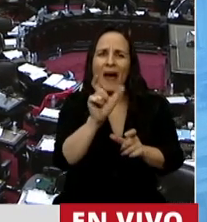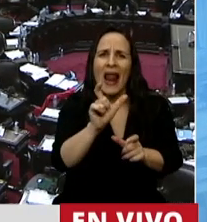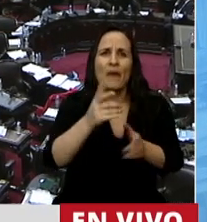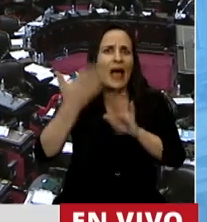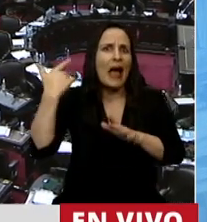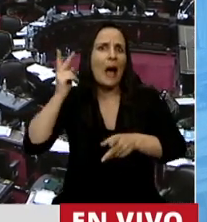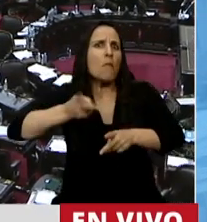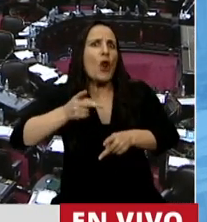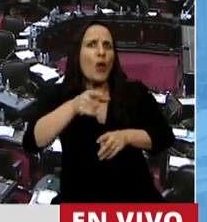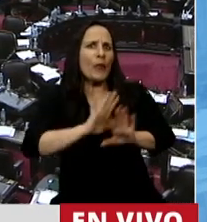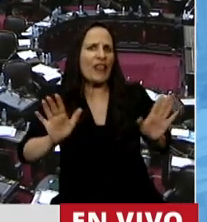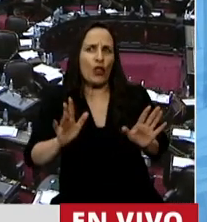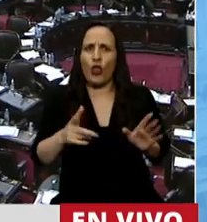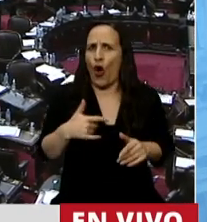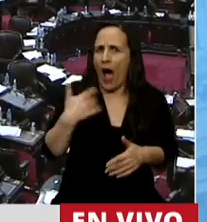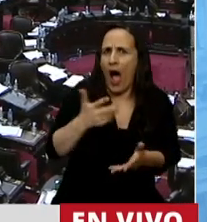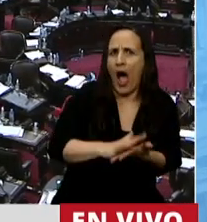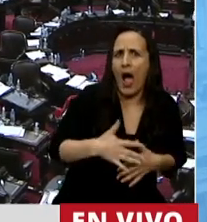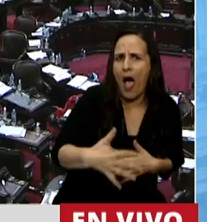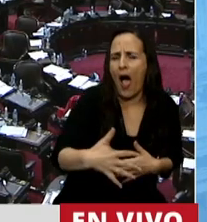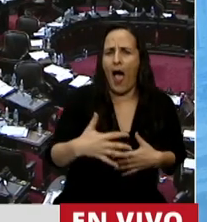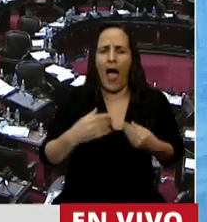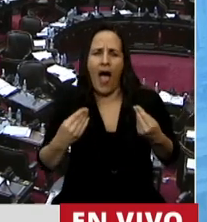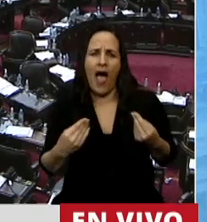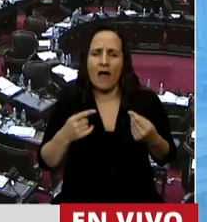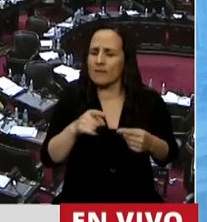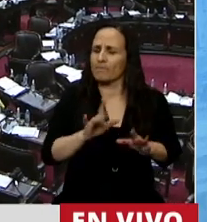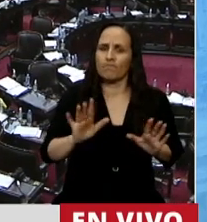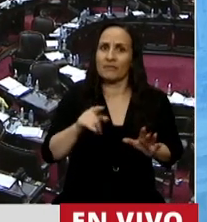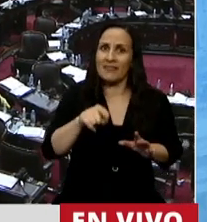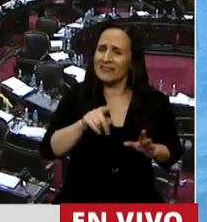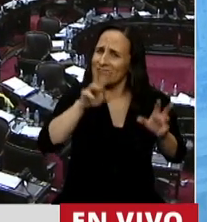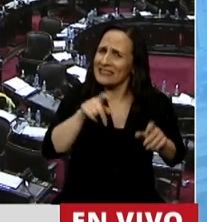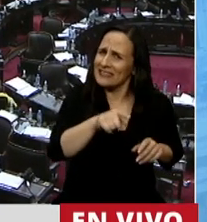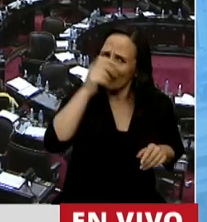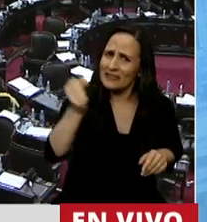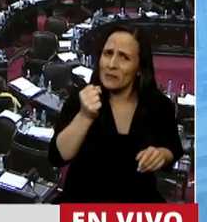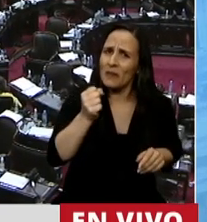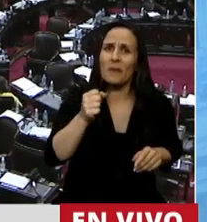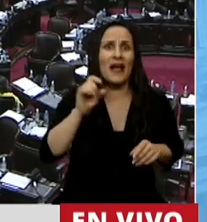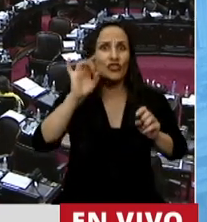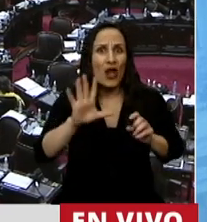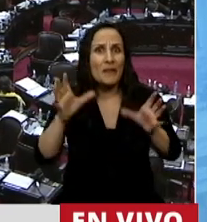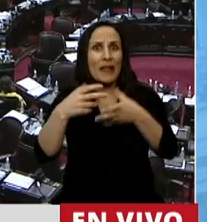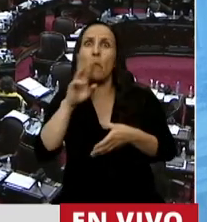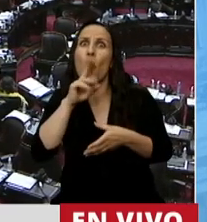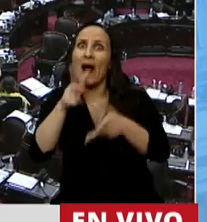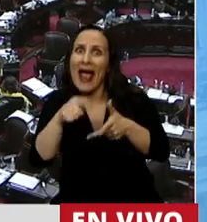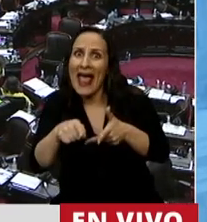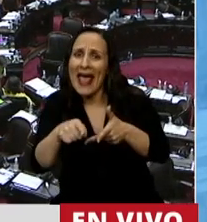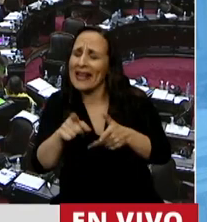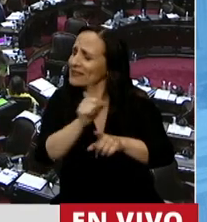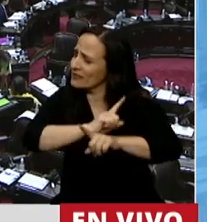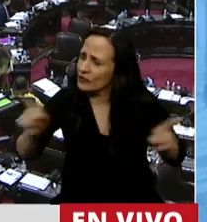y hablar de sexualidad, de embarazo, de maternidad, es una cuestión no solo de mujeres, sino que es una